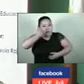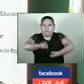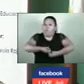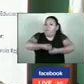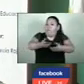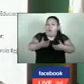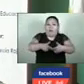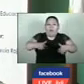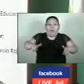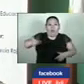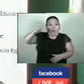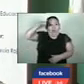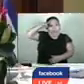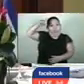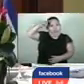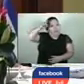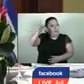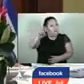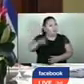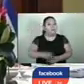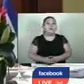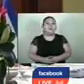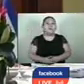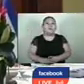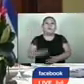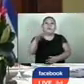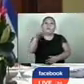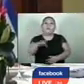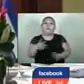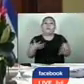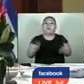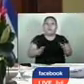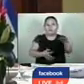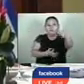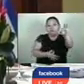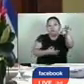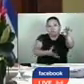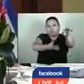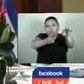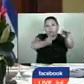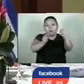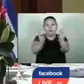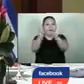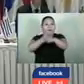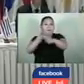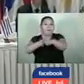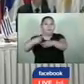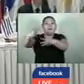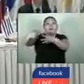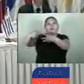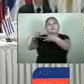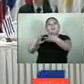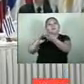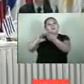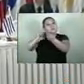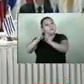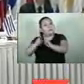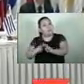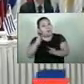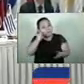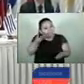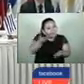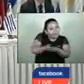y eliminar esos mitos y esos tabúes. Por el momento, el borrador del proyecto de reformas a la Constitución continúa siendo